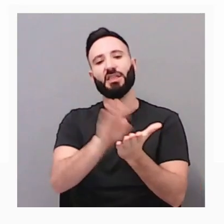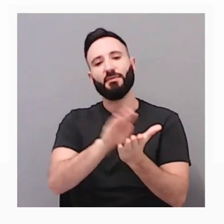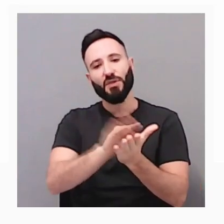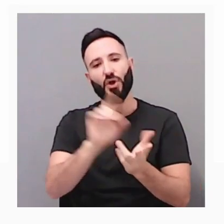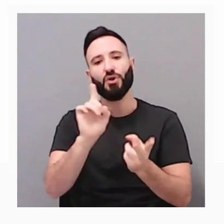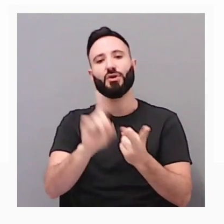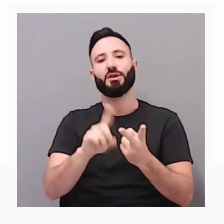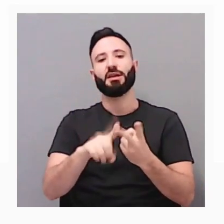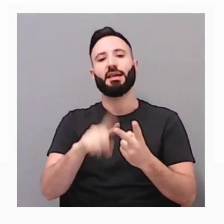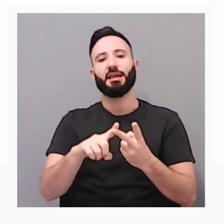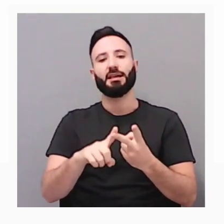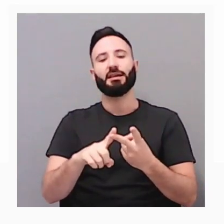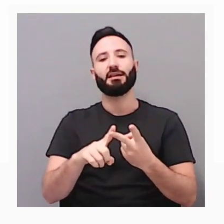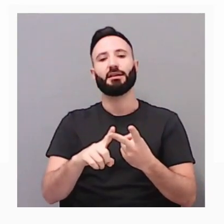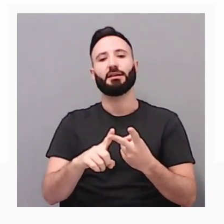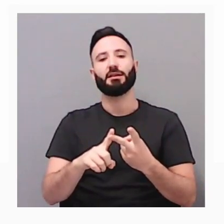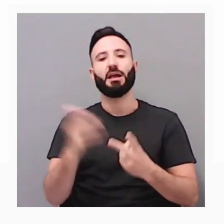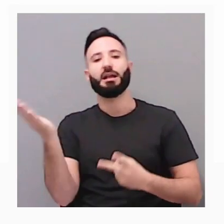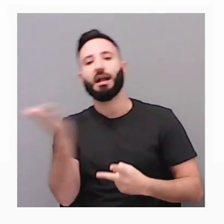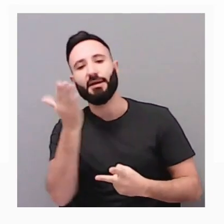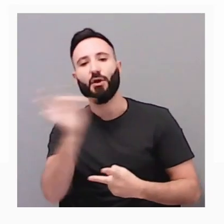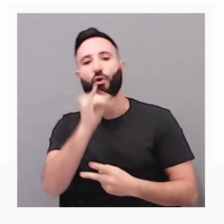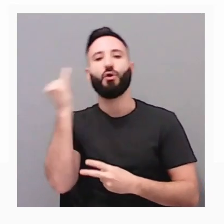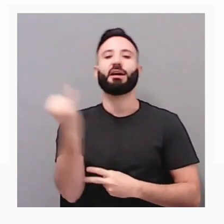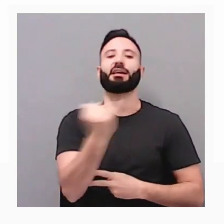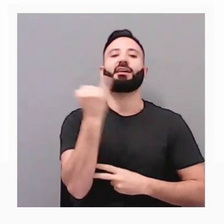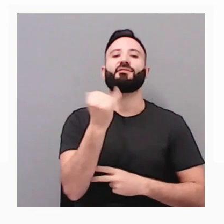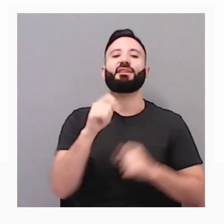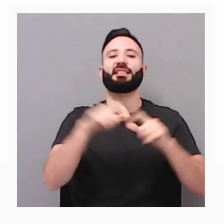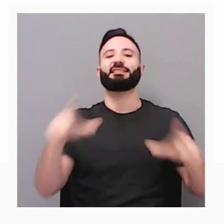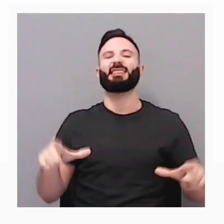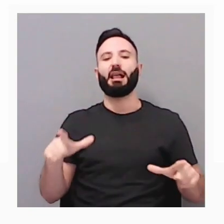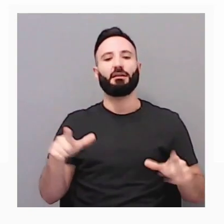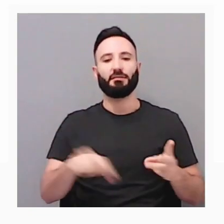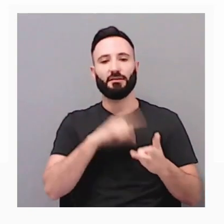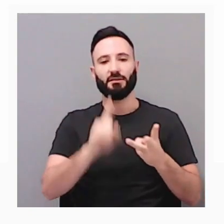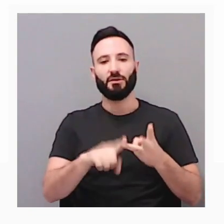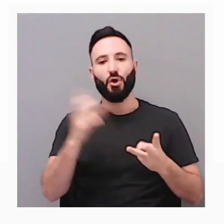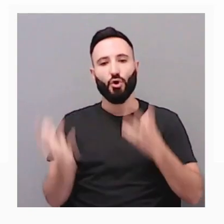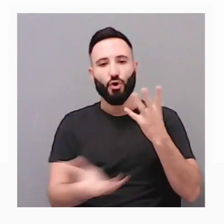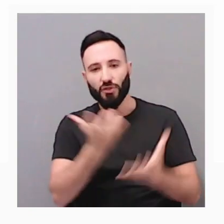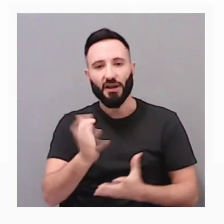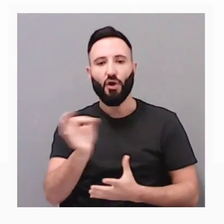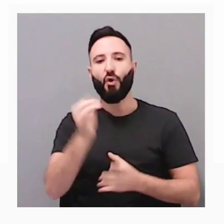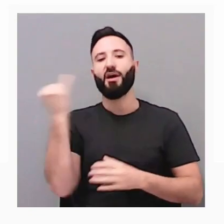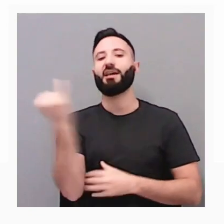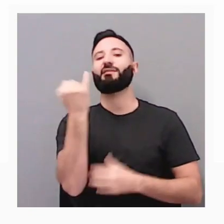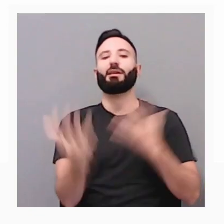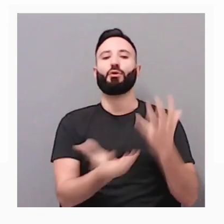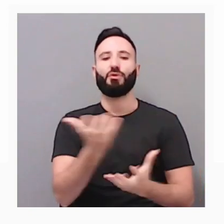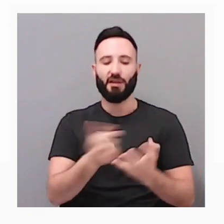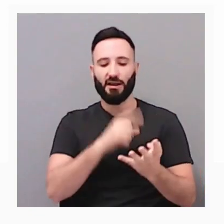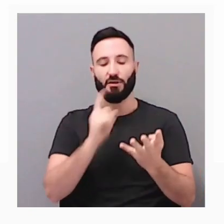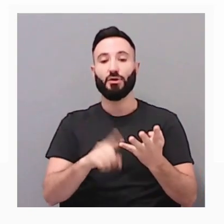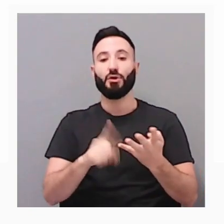de recepción, camarero o jefe, jefa de sala, maître, jefe de cocina y cocinero, jefa de cocina,